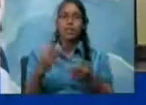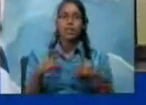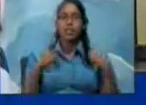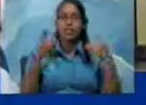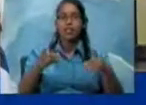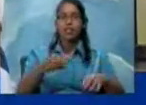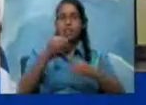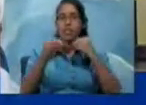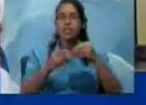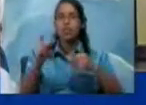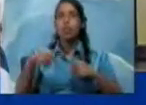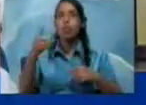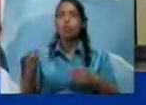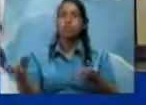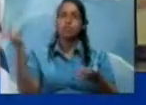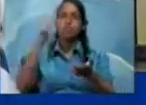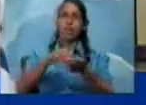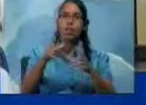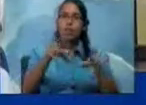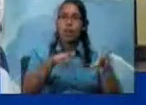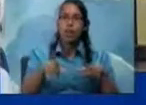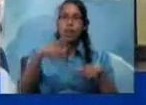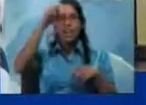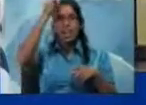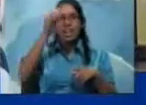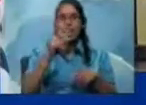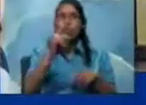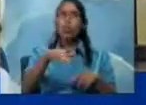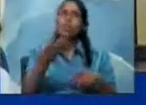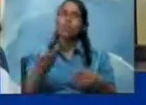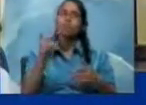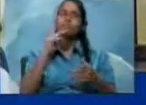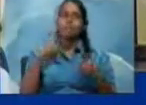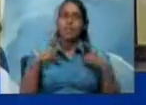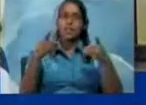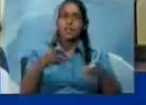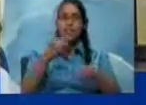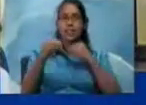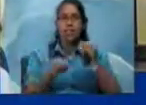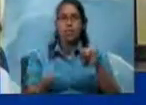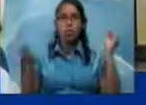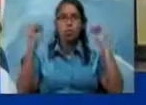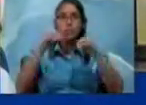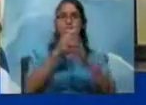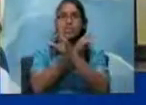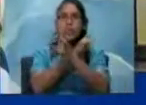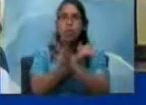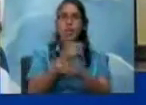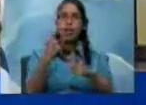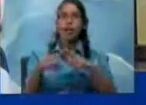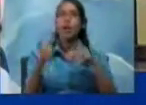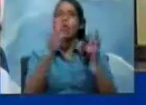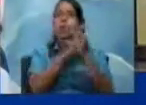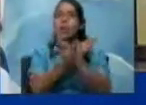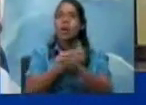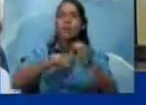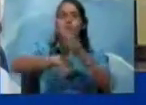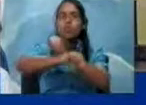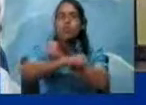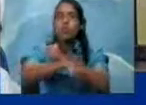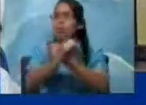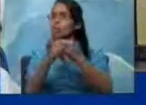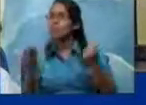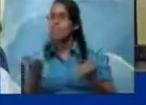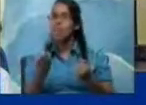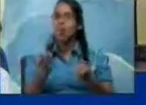hacer ellos cuando llegaron a Galilea qué crees tú que debían hacer hermano ponerse a jugar voleibol a jugar fútbol qué